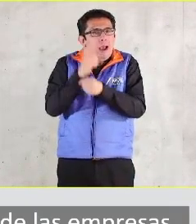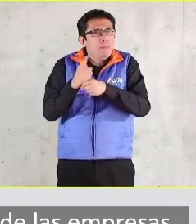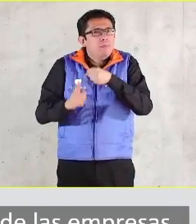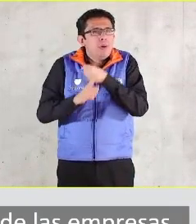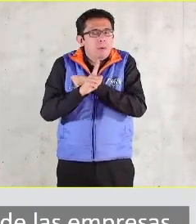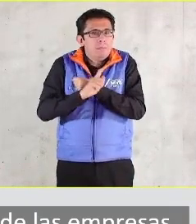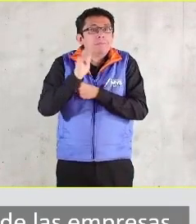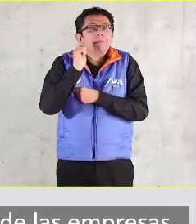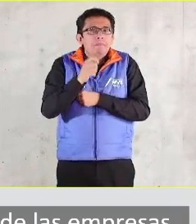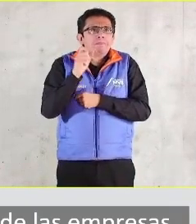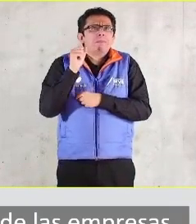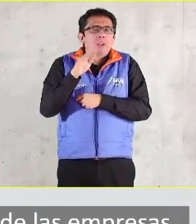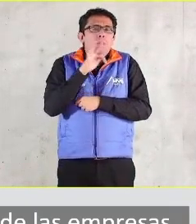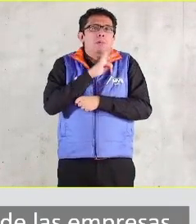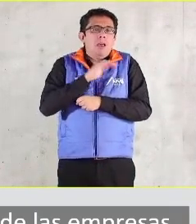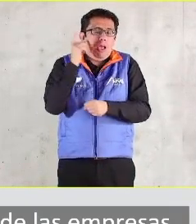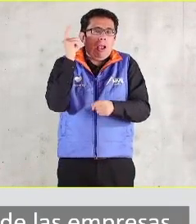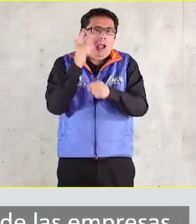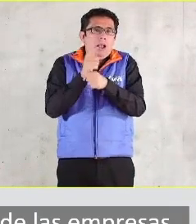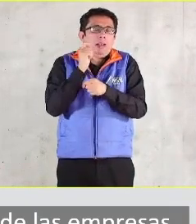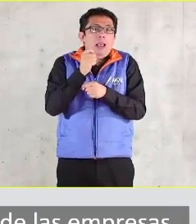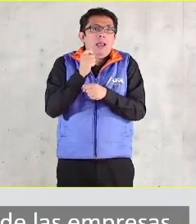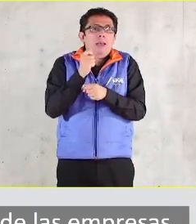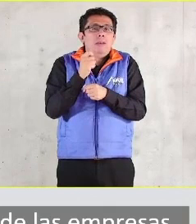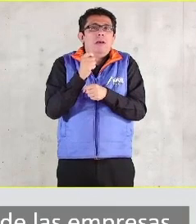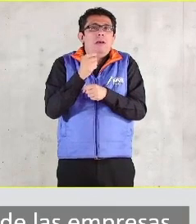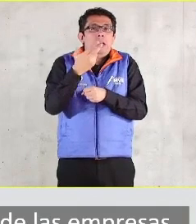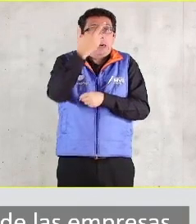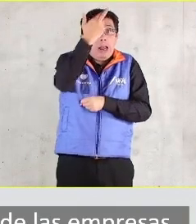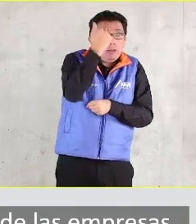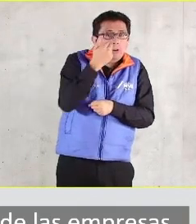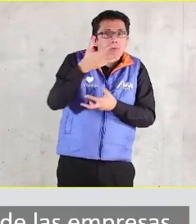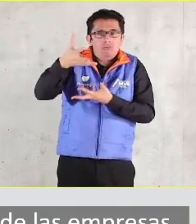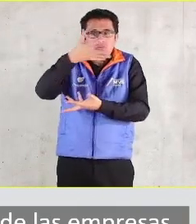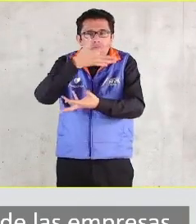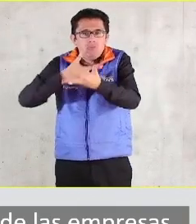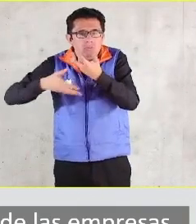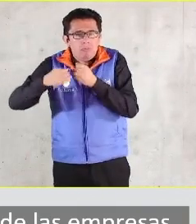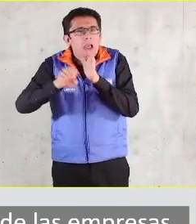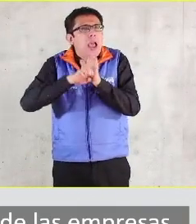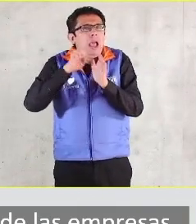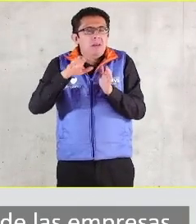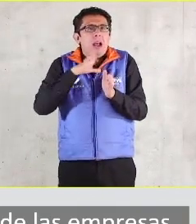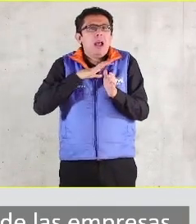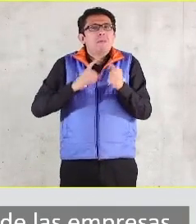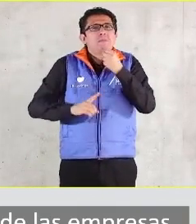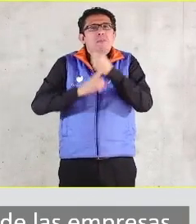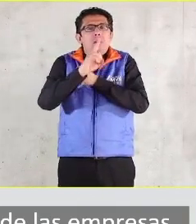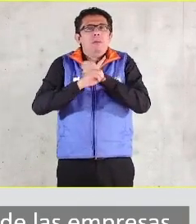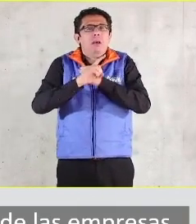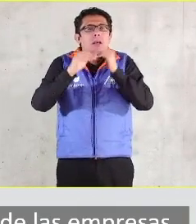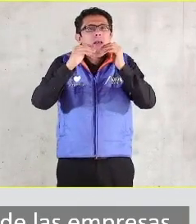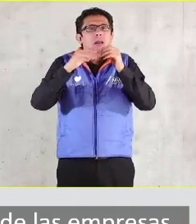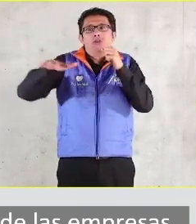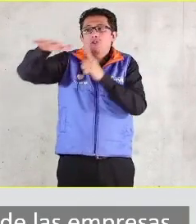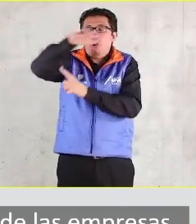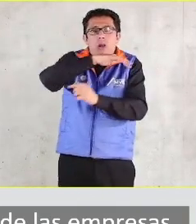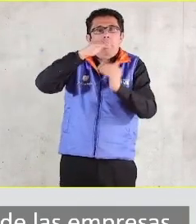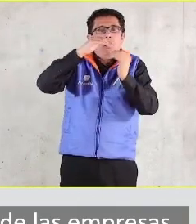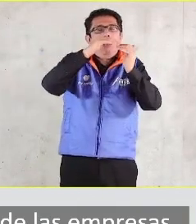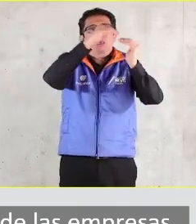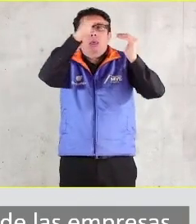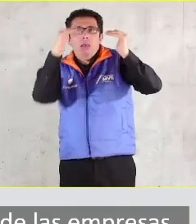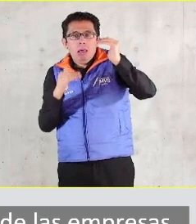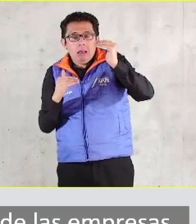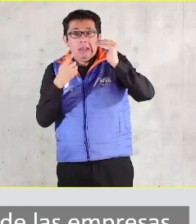en problemáticas específicas como la desigualdad. La desigualdad es multifacética, no se ataca desde un solo ángulo, sino